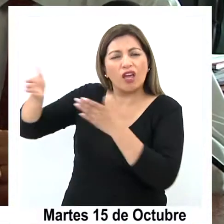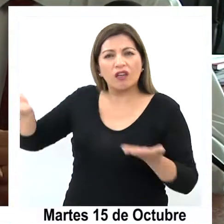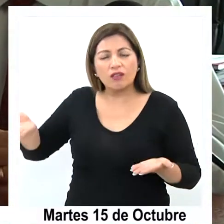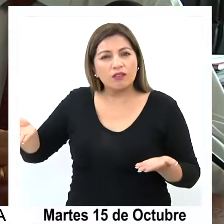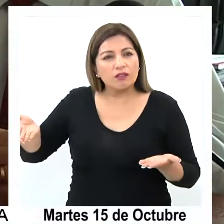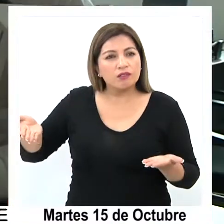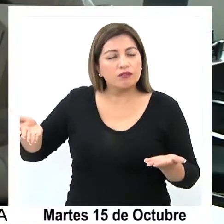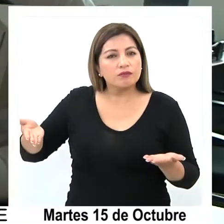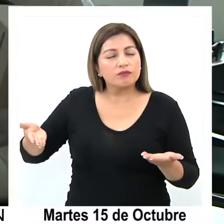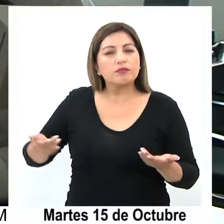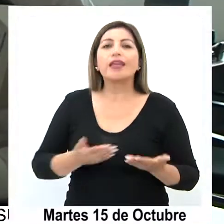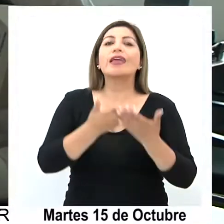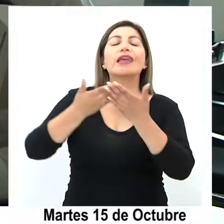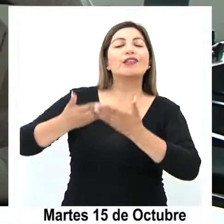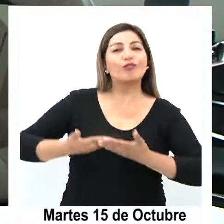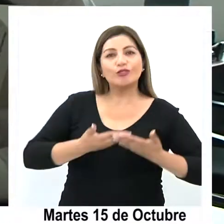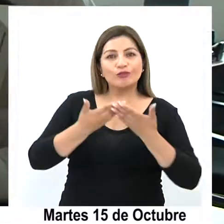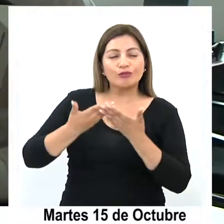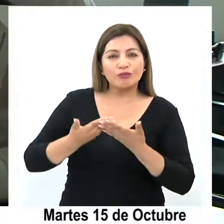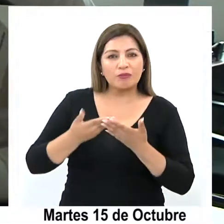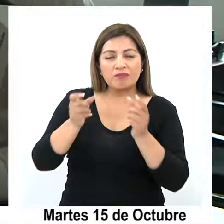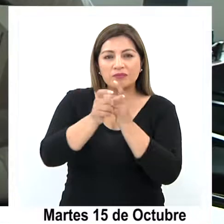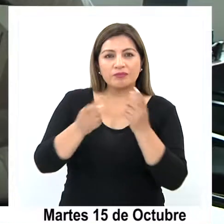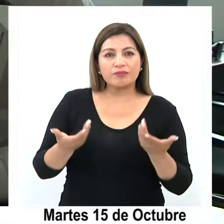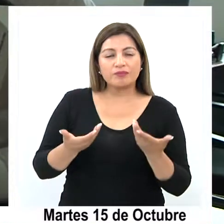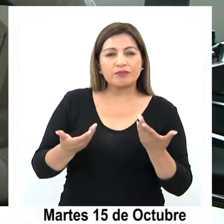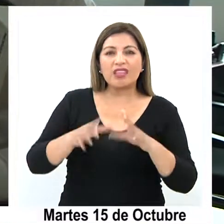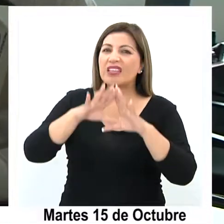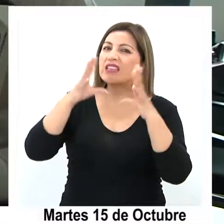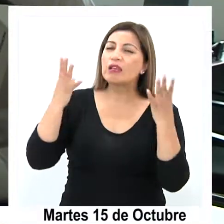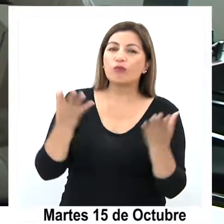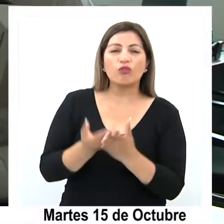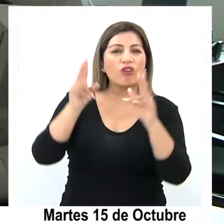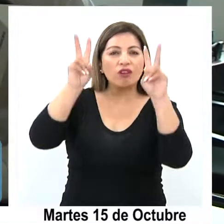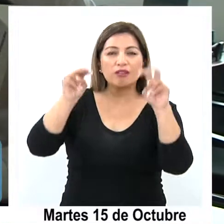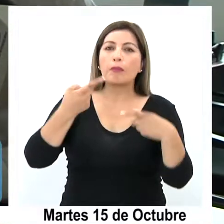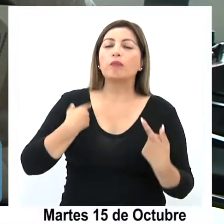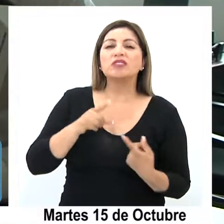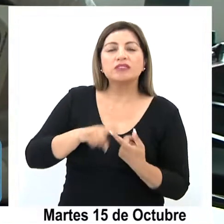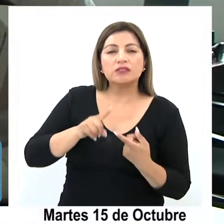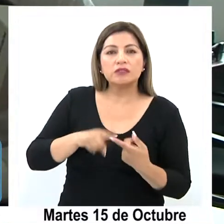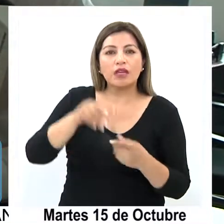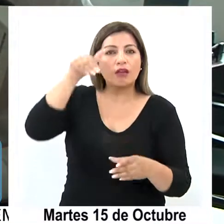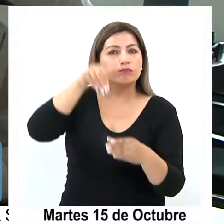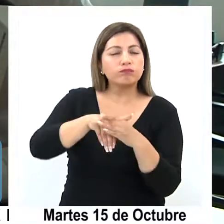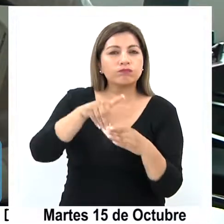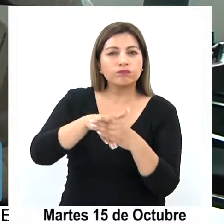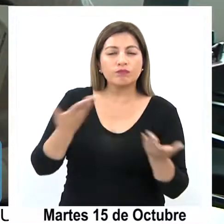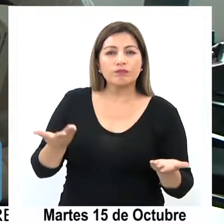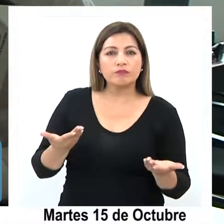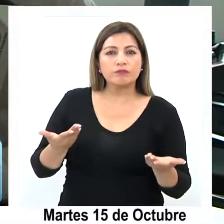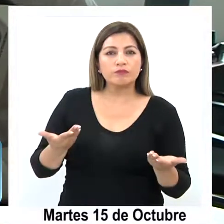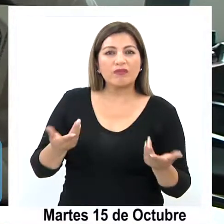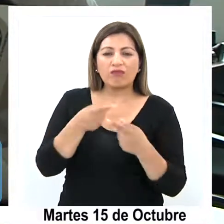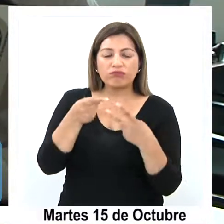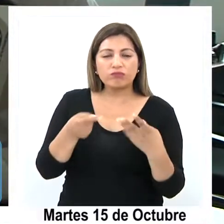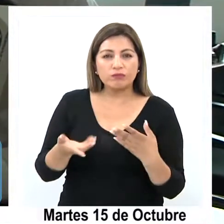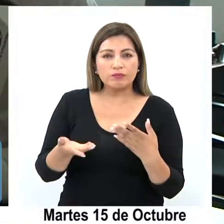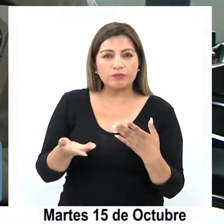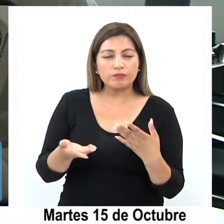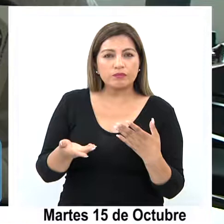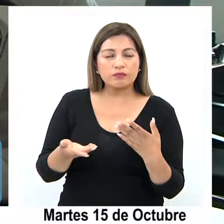Todos los estudios que hay disponibles a nivel mundial en materia de participación electoral, abstencionismo, etcétera,